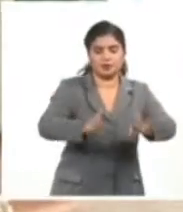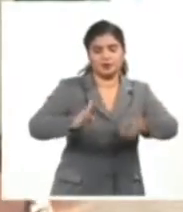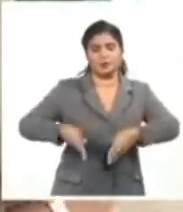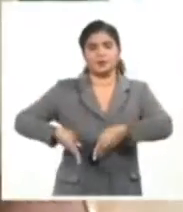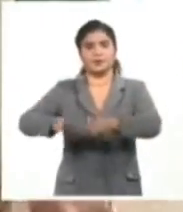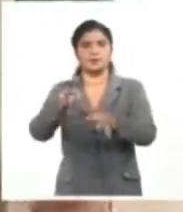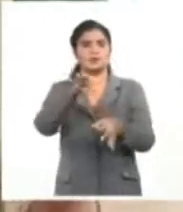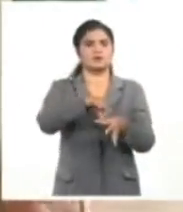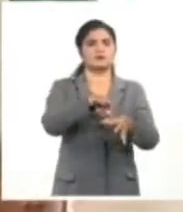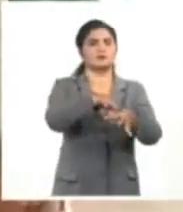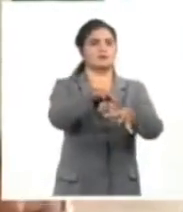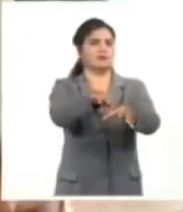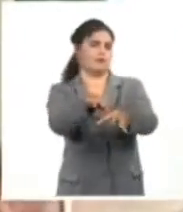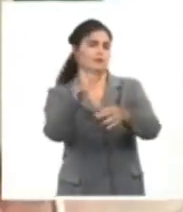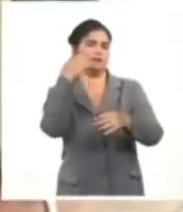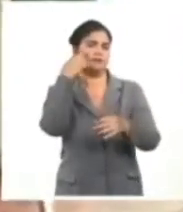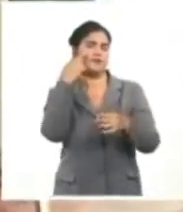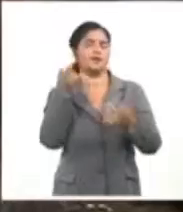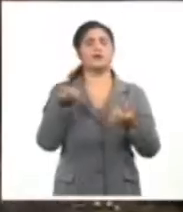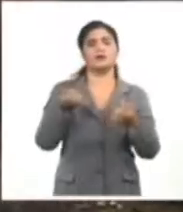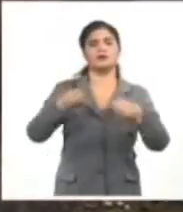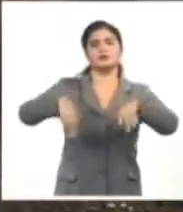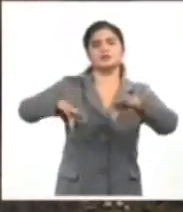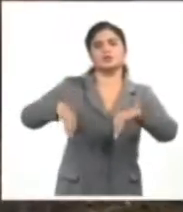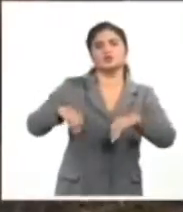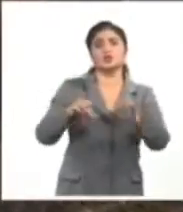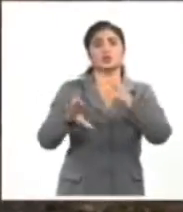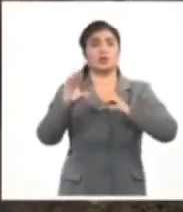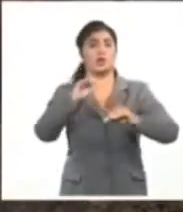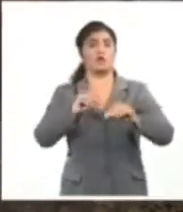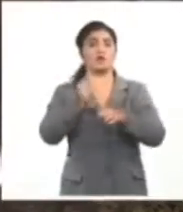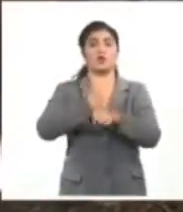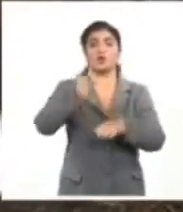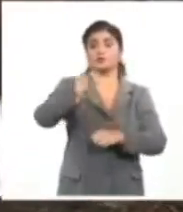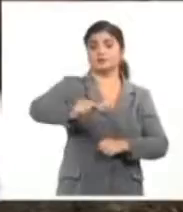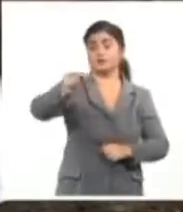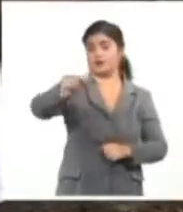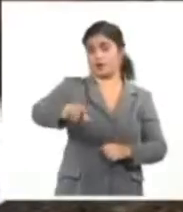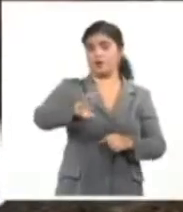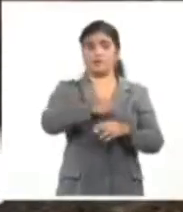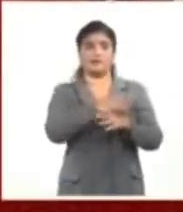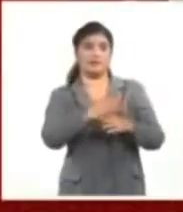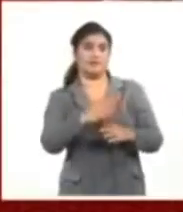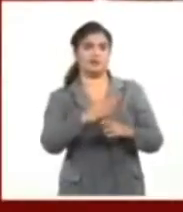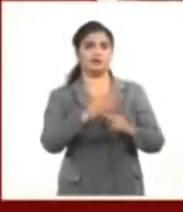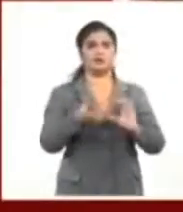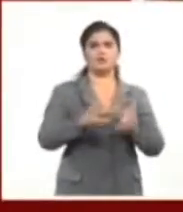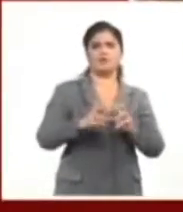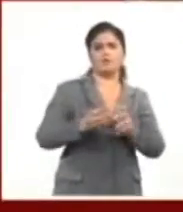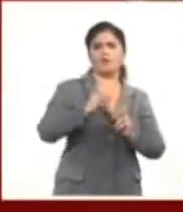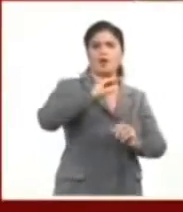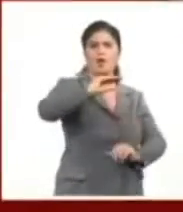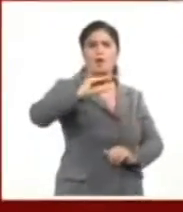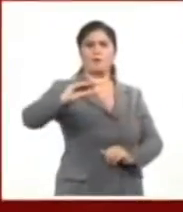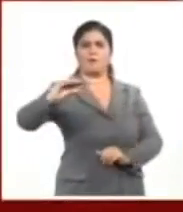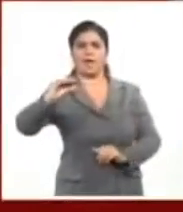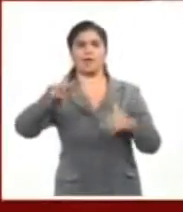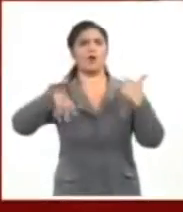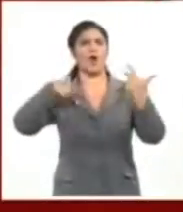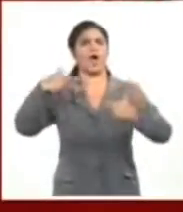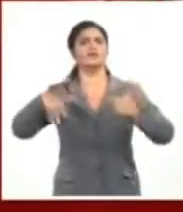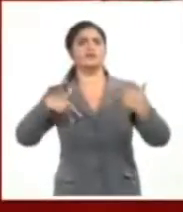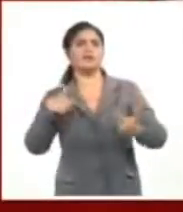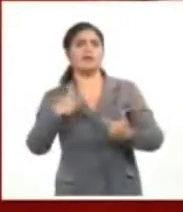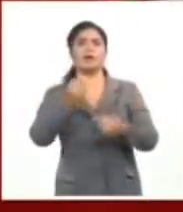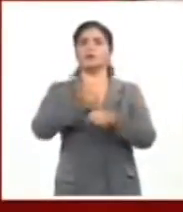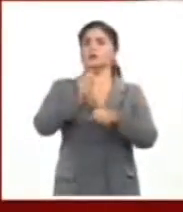esta oportunidad, y ahí conversó con los trabajadores acerca de las distintas formas de pago, de la importancia de los colectivos laborales y